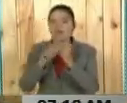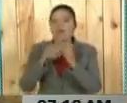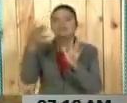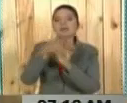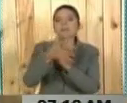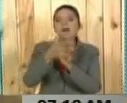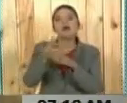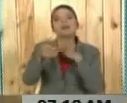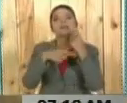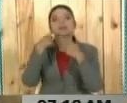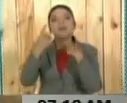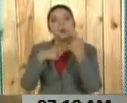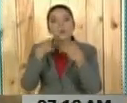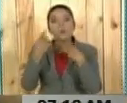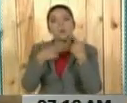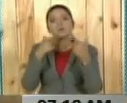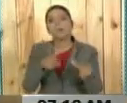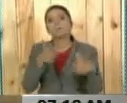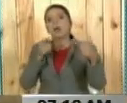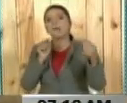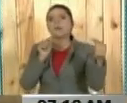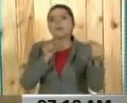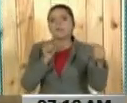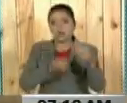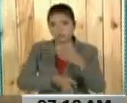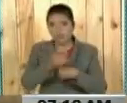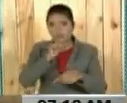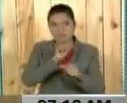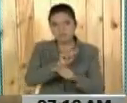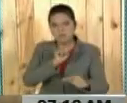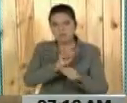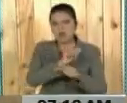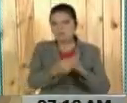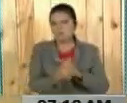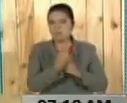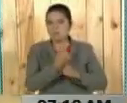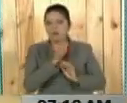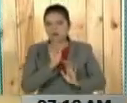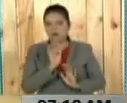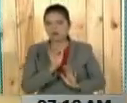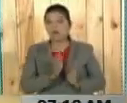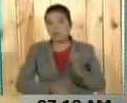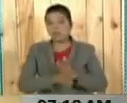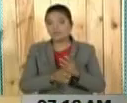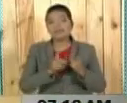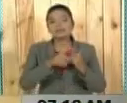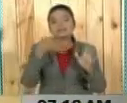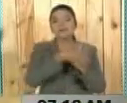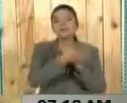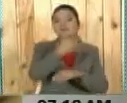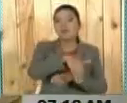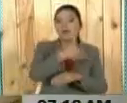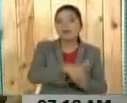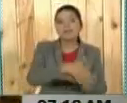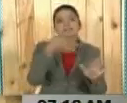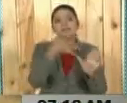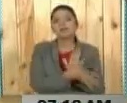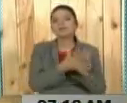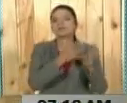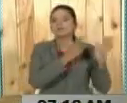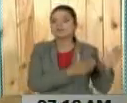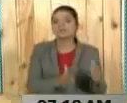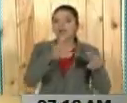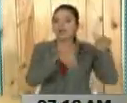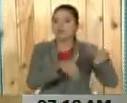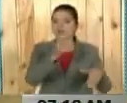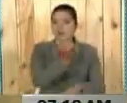el discurso confrontacional que se mantiene de ambos sectores, qué está sucediendo en la calle y qué está sucediendo con la agenda electoral de la oposición.